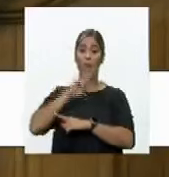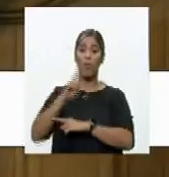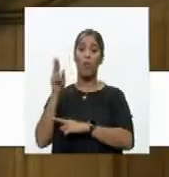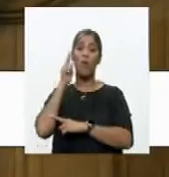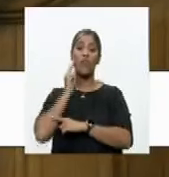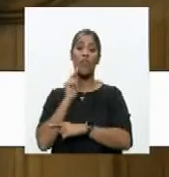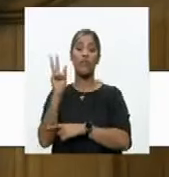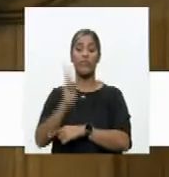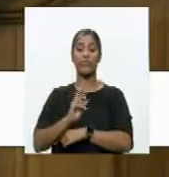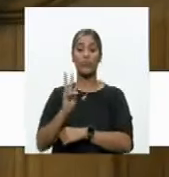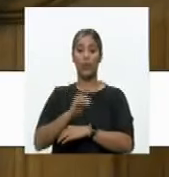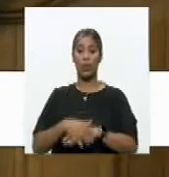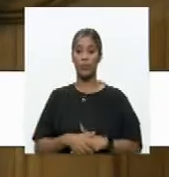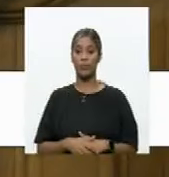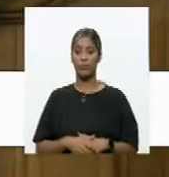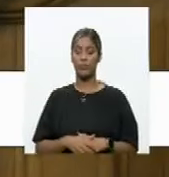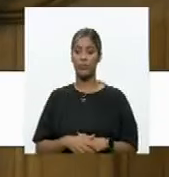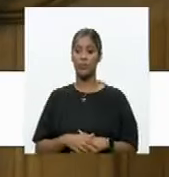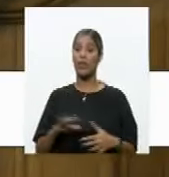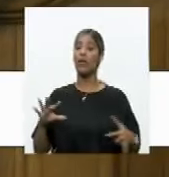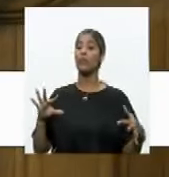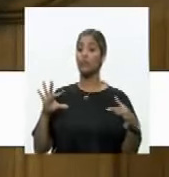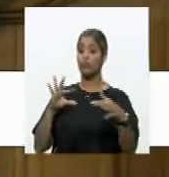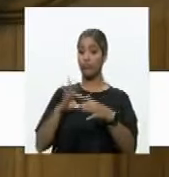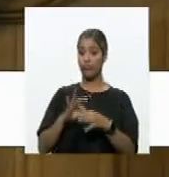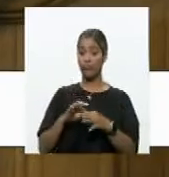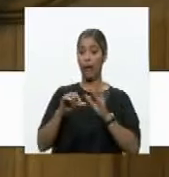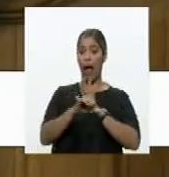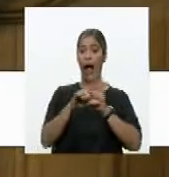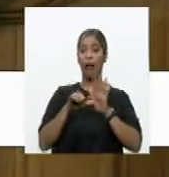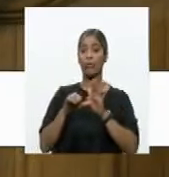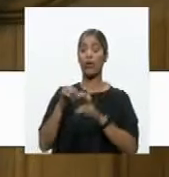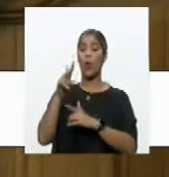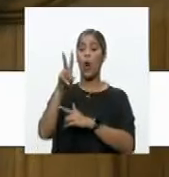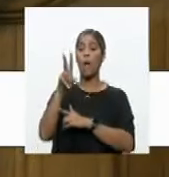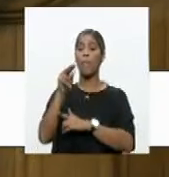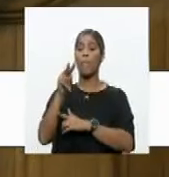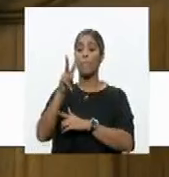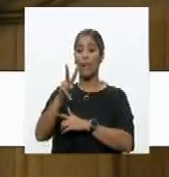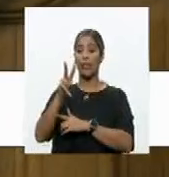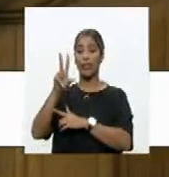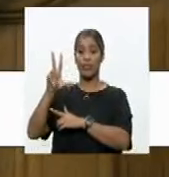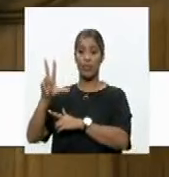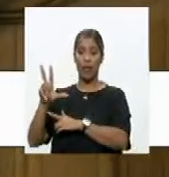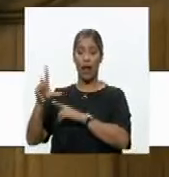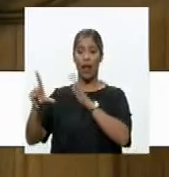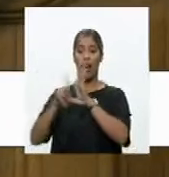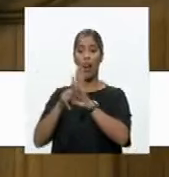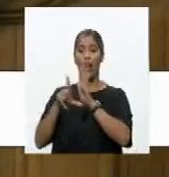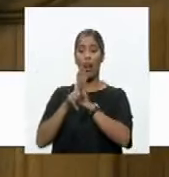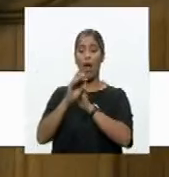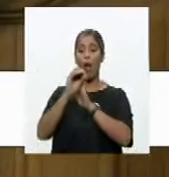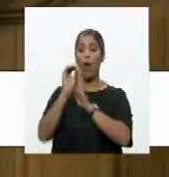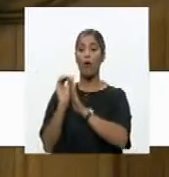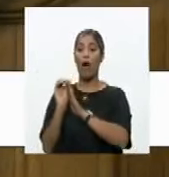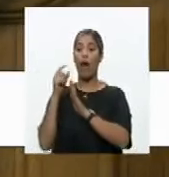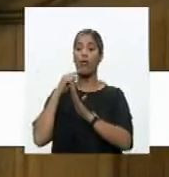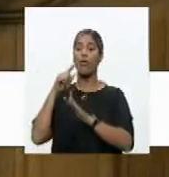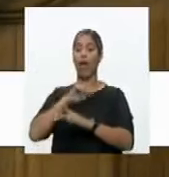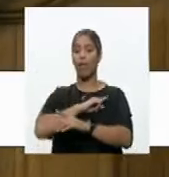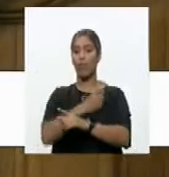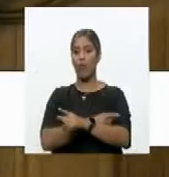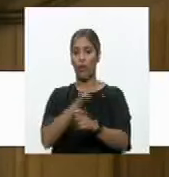República Bolivariana de Venezuela, en concordancia con el artículo 23 de la Ley Orgánica del Poder